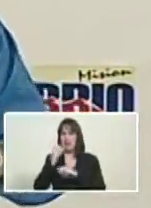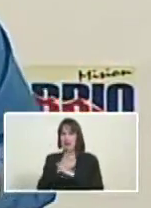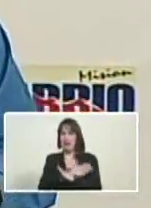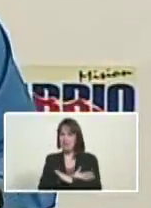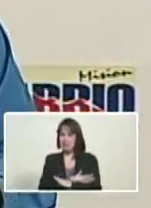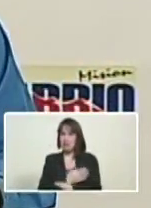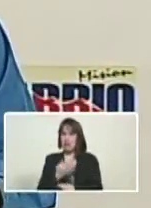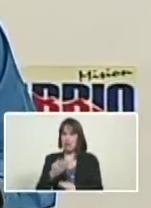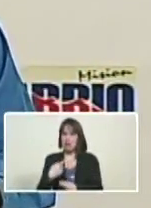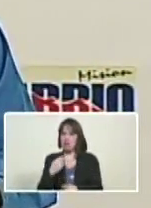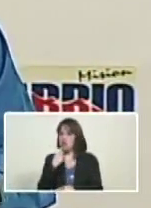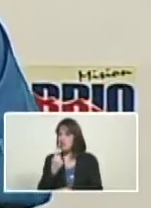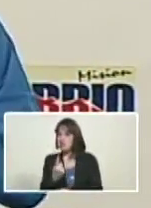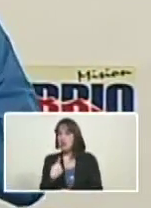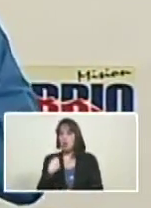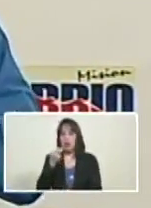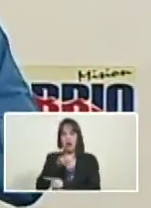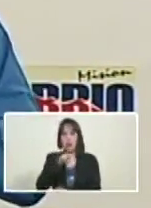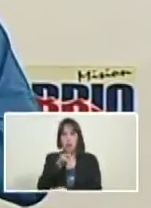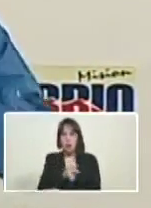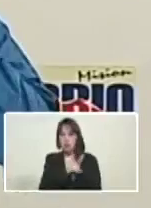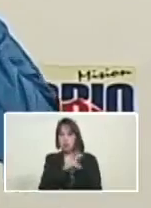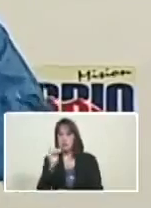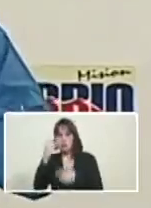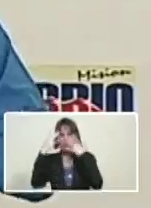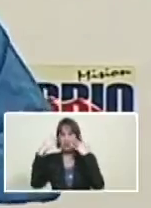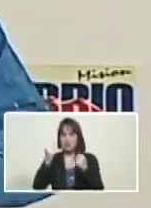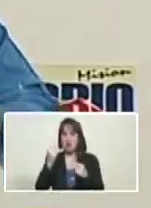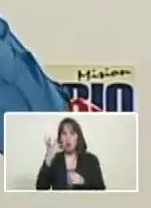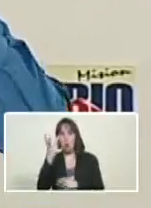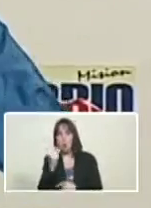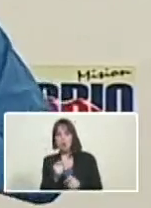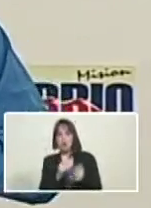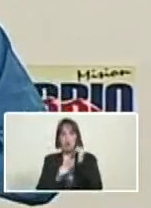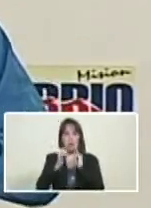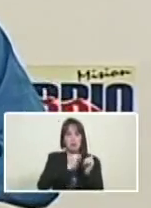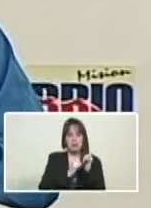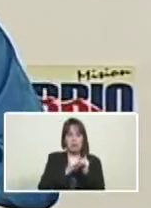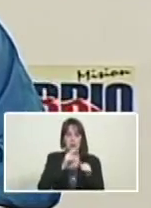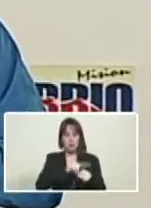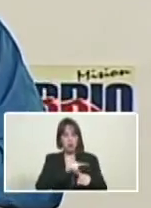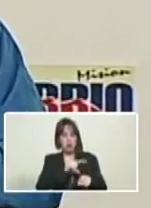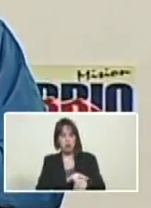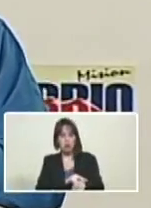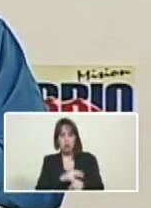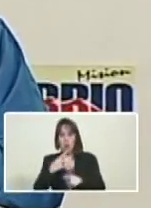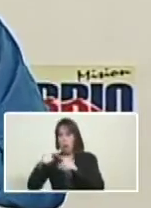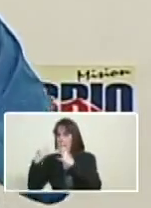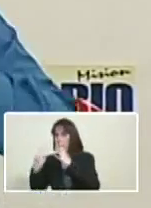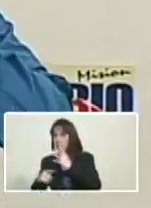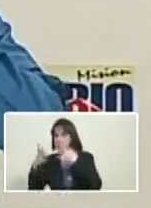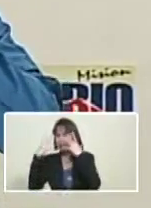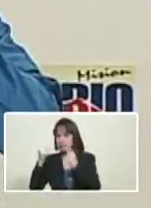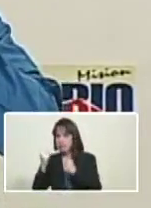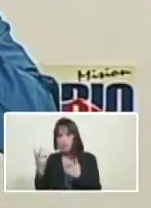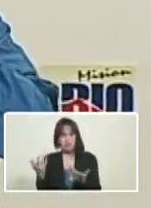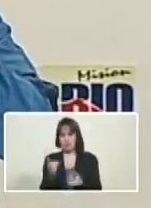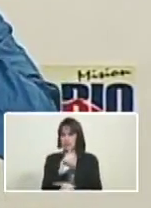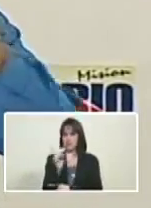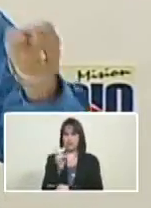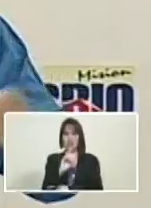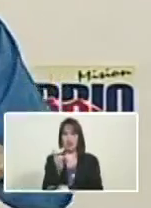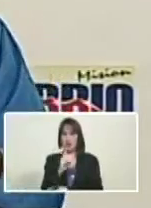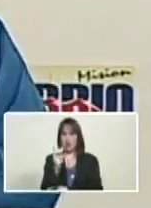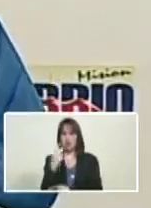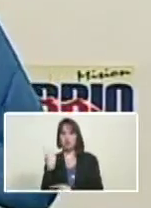2000 especialistas. Yo iba feliz. ¿Cuántos pediatras? ¿Cuántos no sé qué cosa? No, son